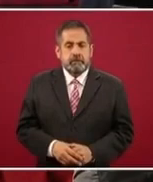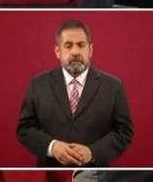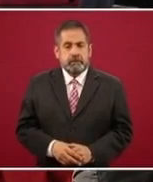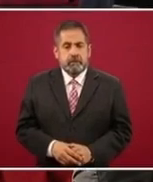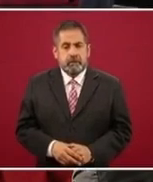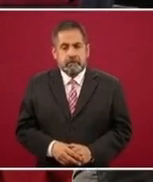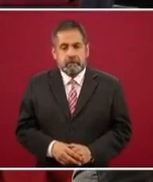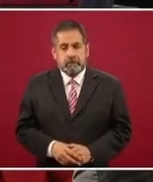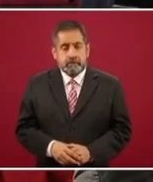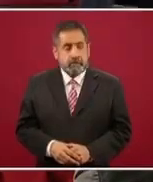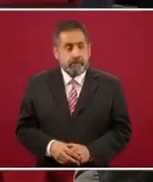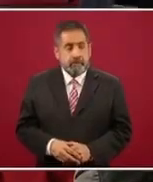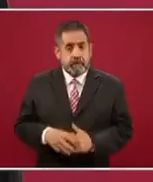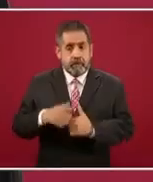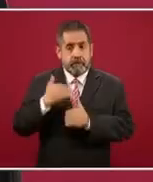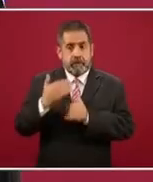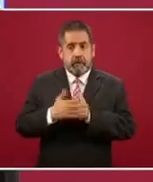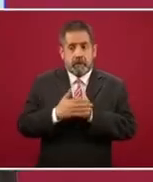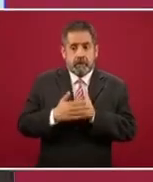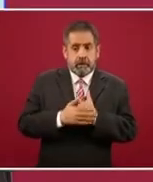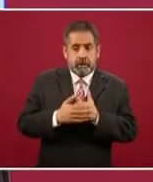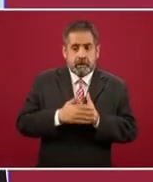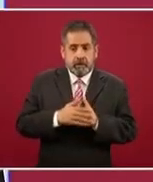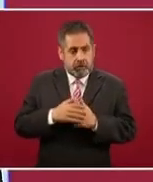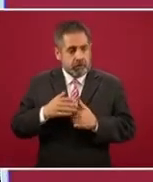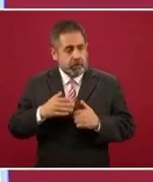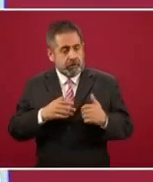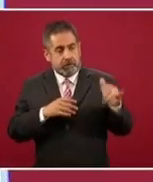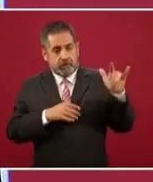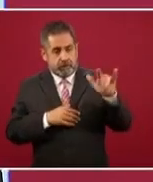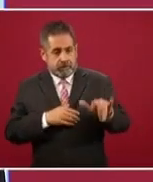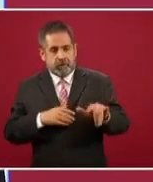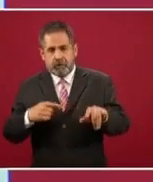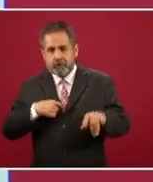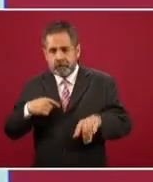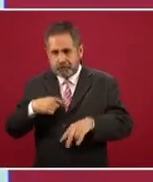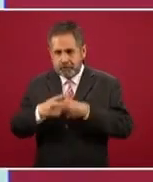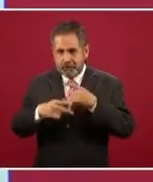Ahora que venga, voy a ir a sentarme ahí.